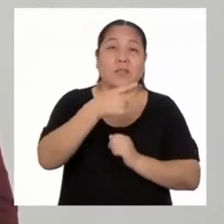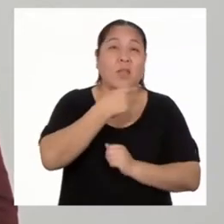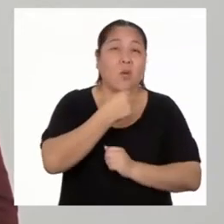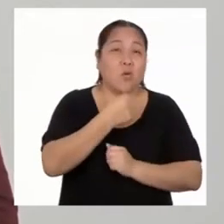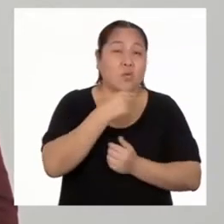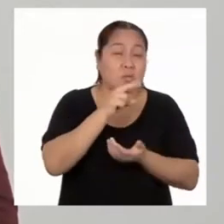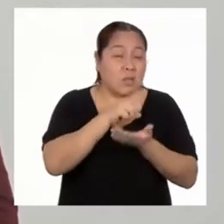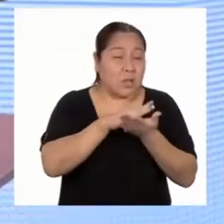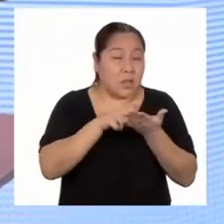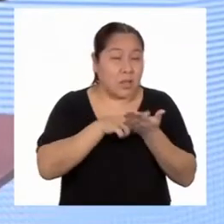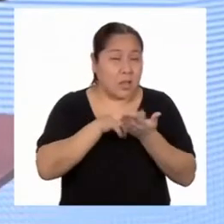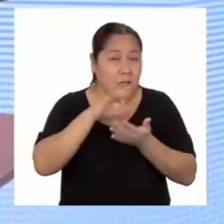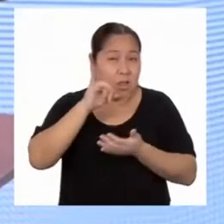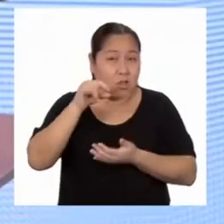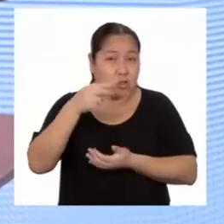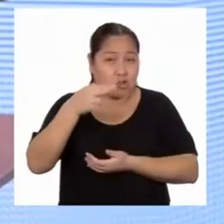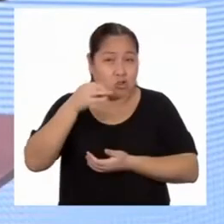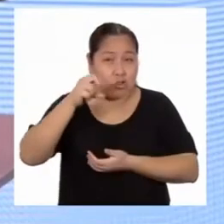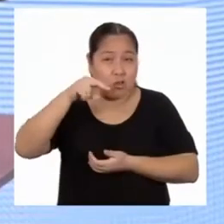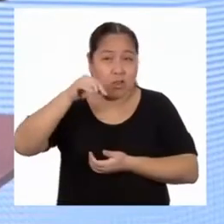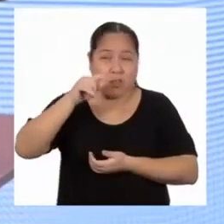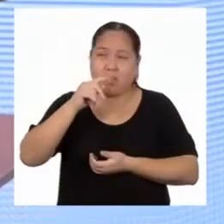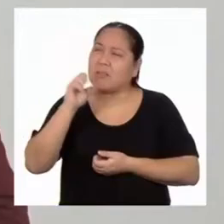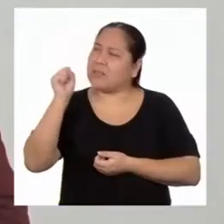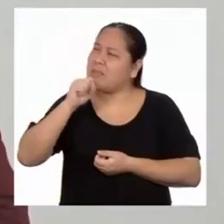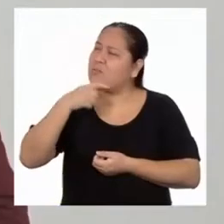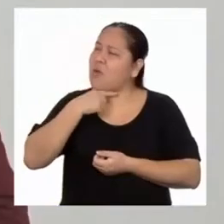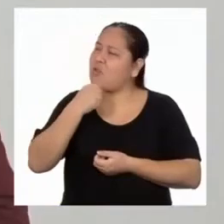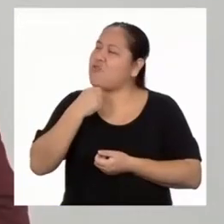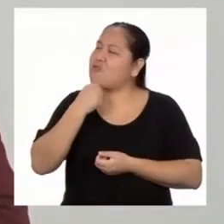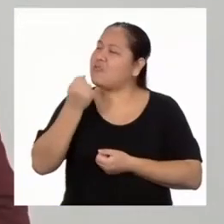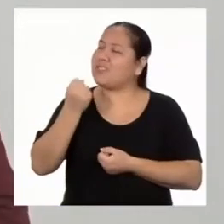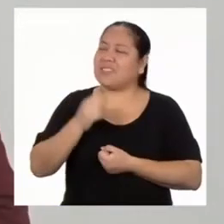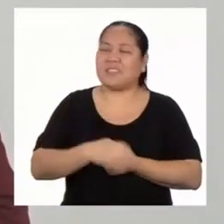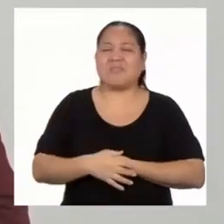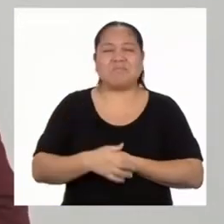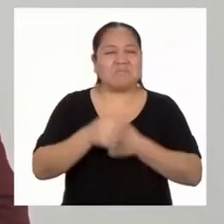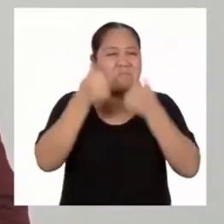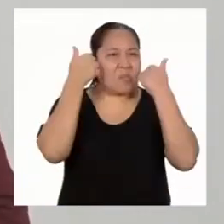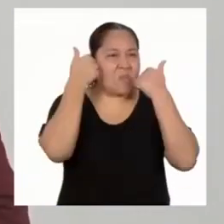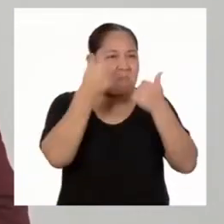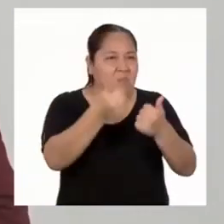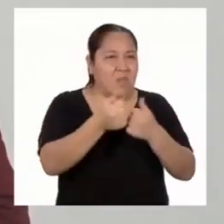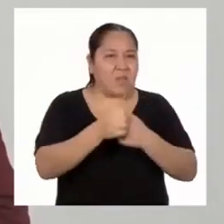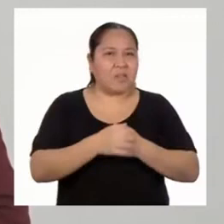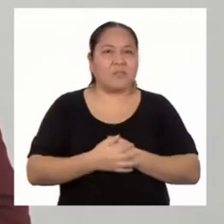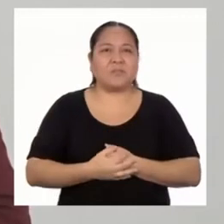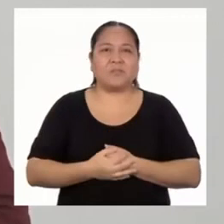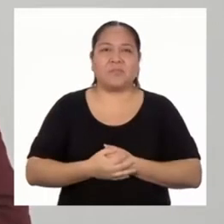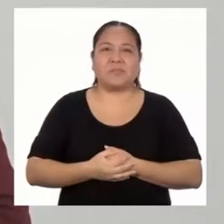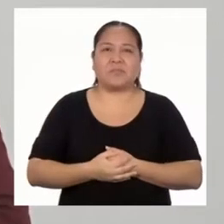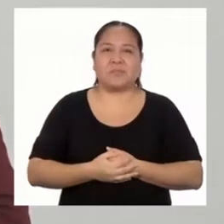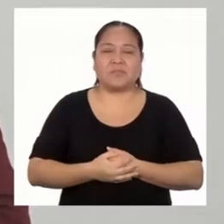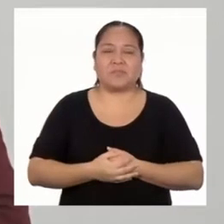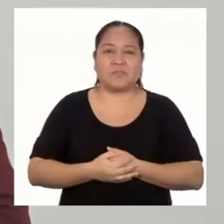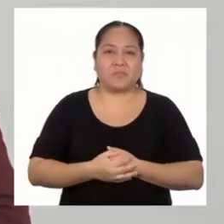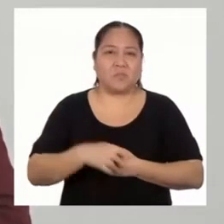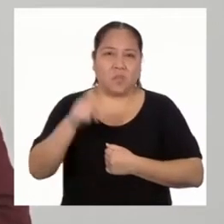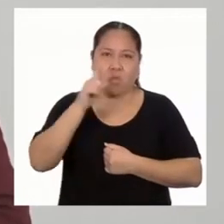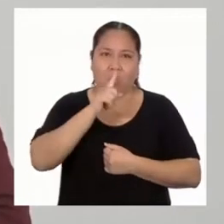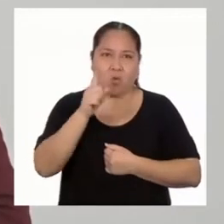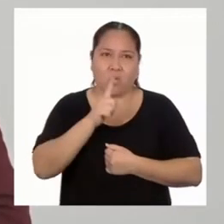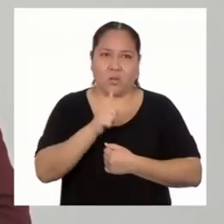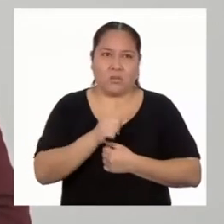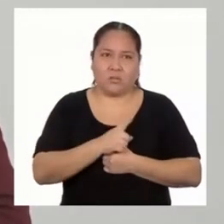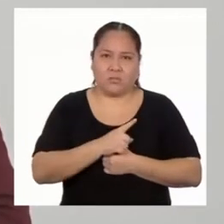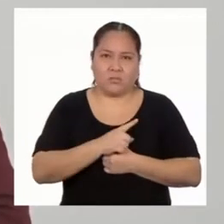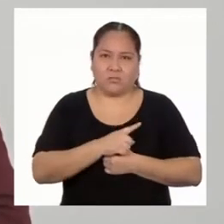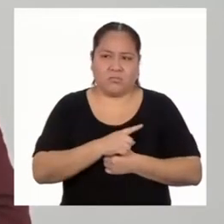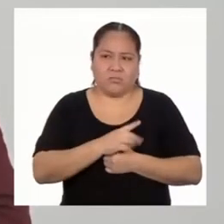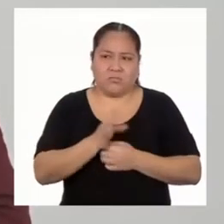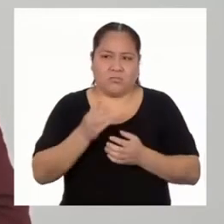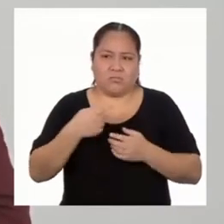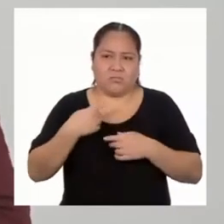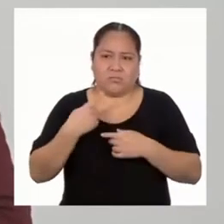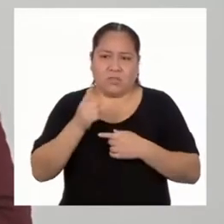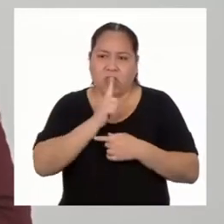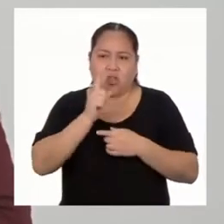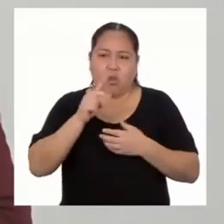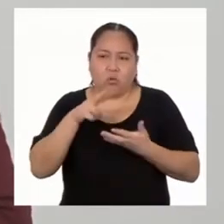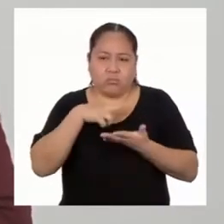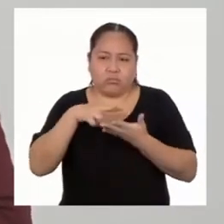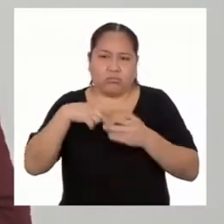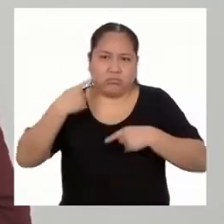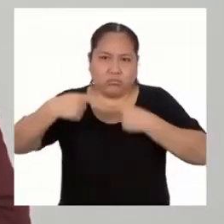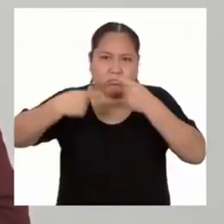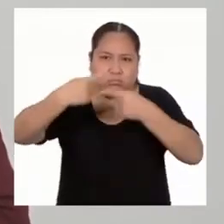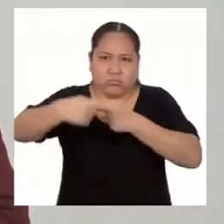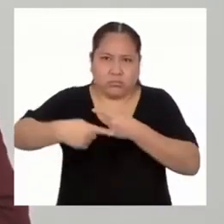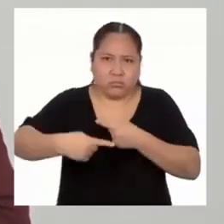leer, Jonathan? ¡Claro que sí, profesora! Me gusta escuchar eso. Y no es una actividad ajena a nuestro día a día.